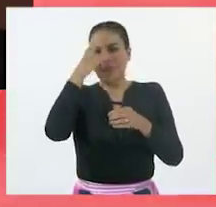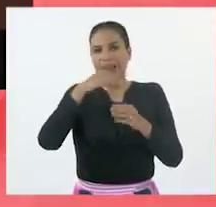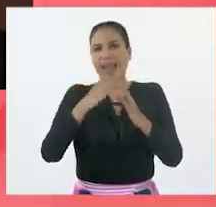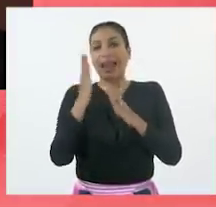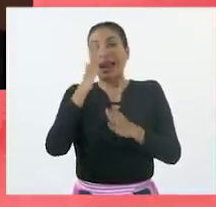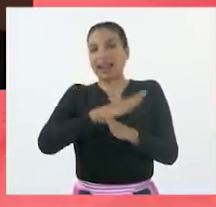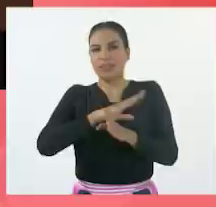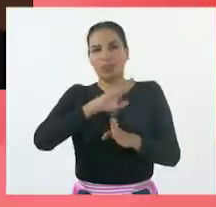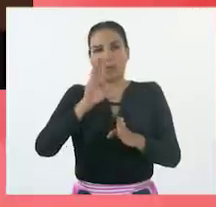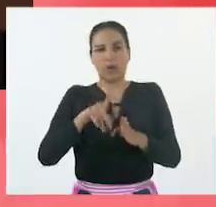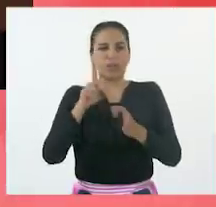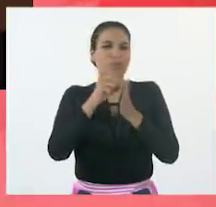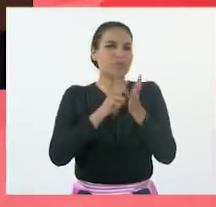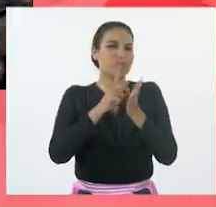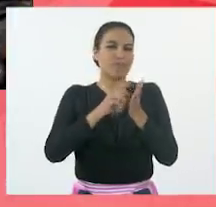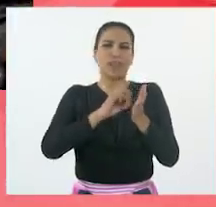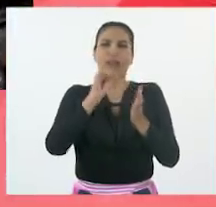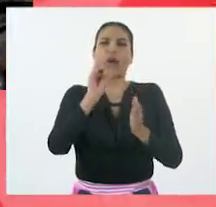La droga era opio.